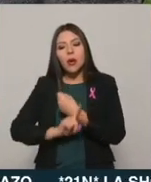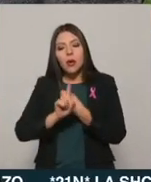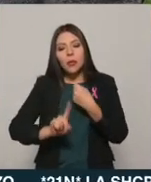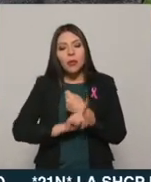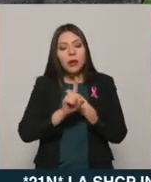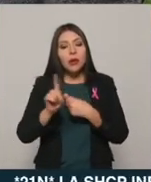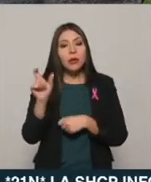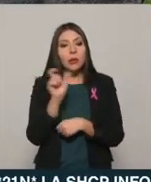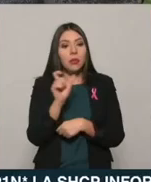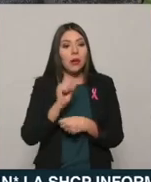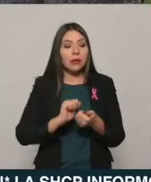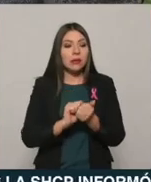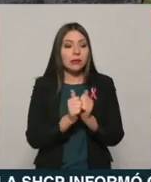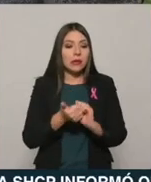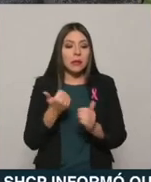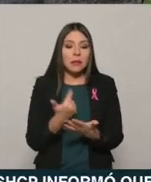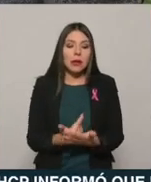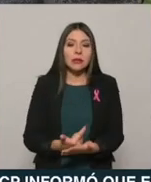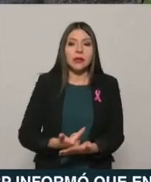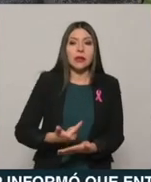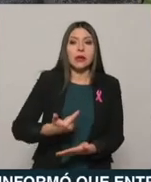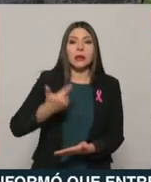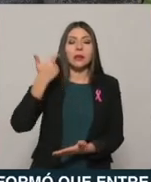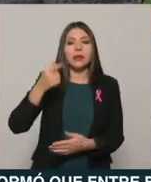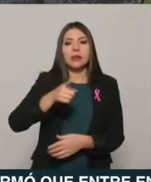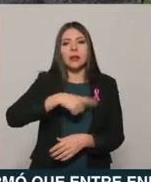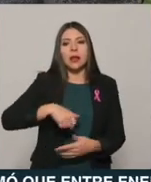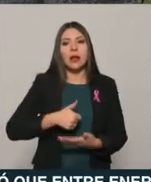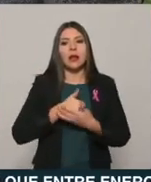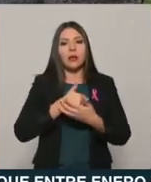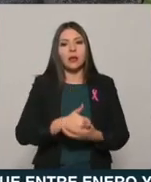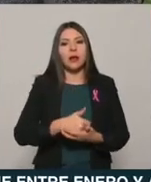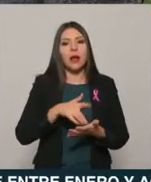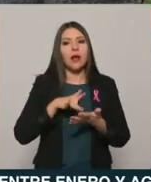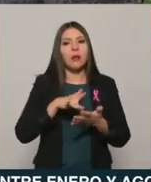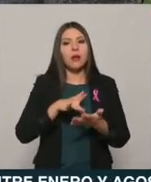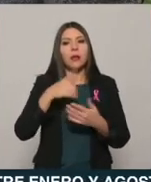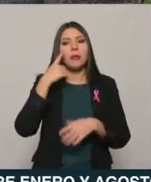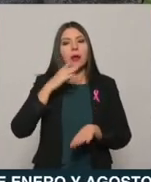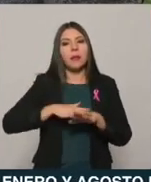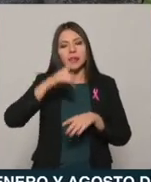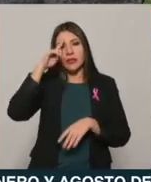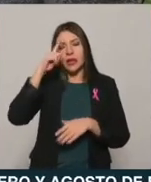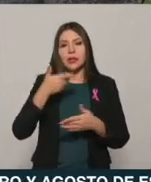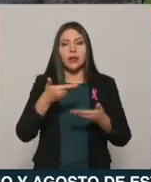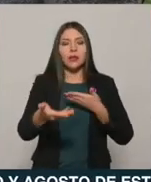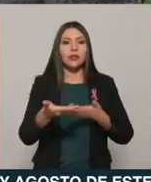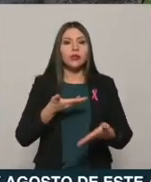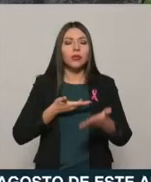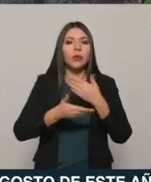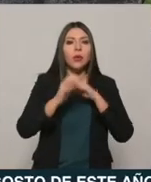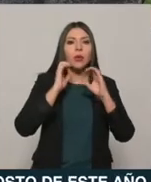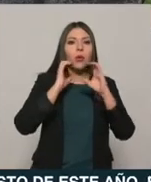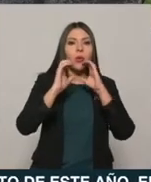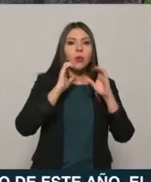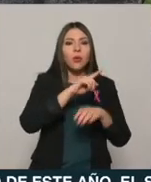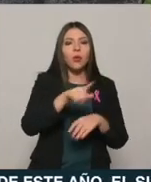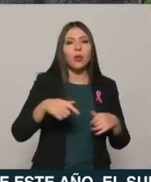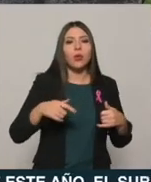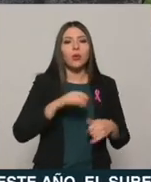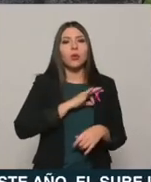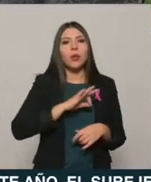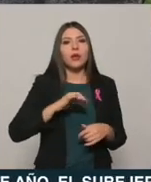conflicto alcanza niveles muy altos. Entonces lo que hacen es favorecer la comunicación, el que la gente pueda canalizar